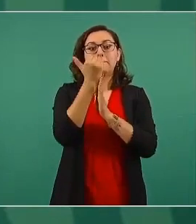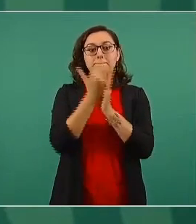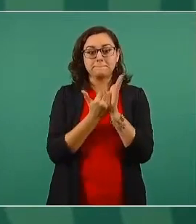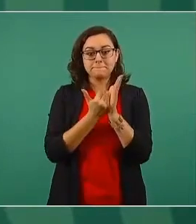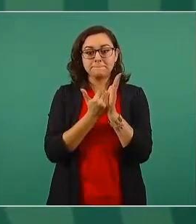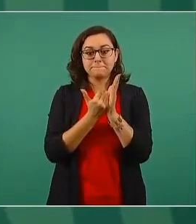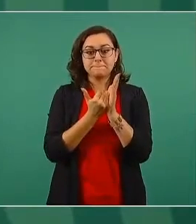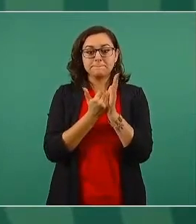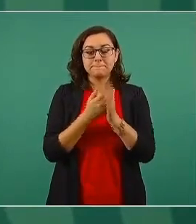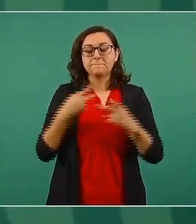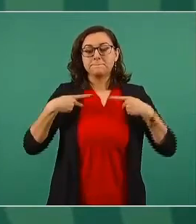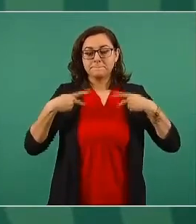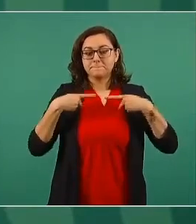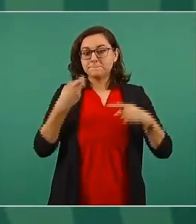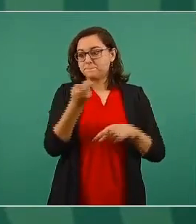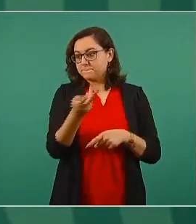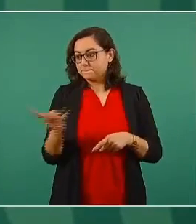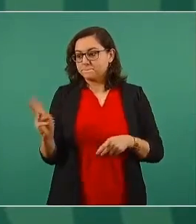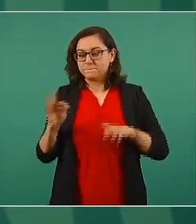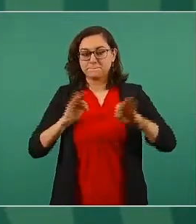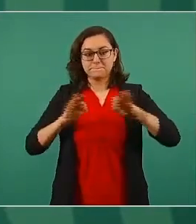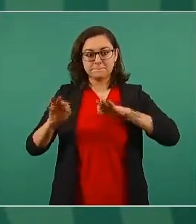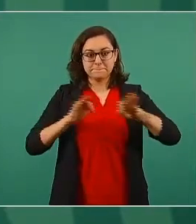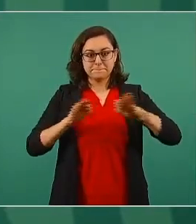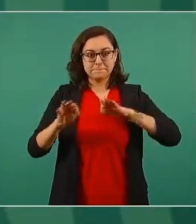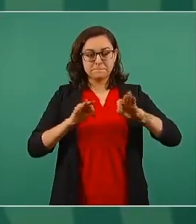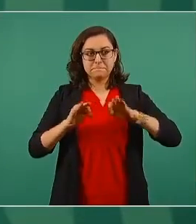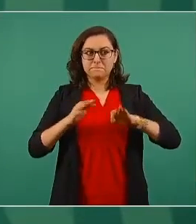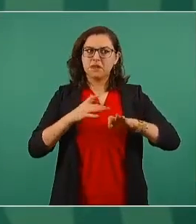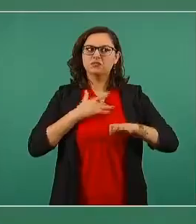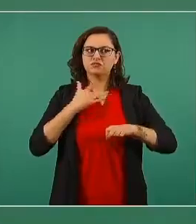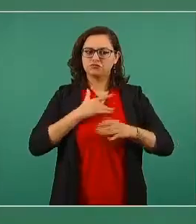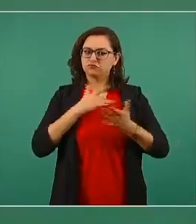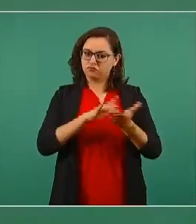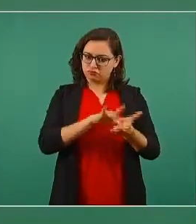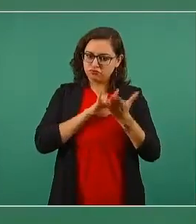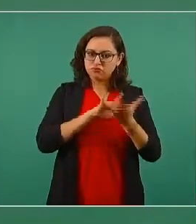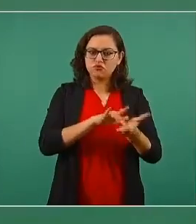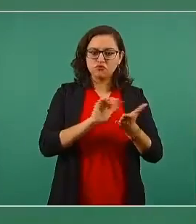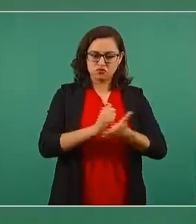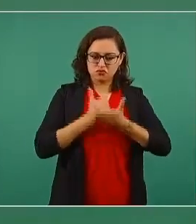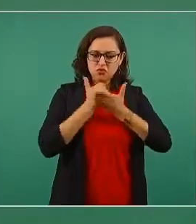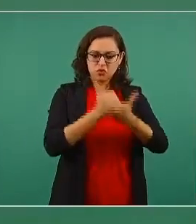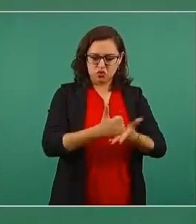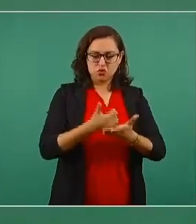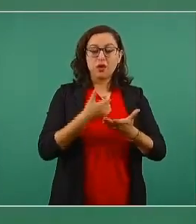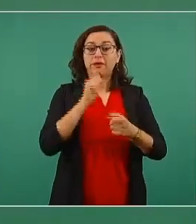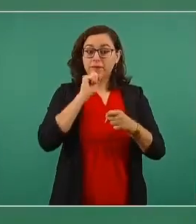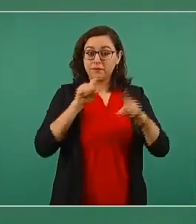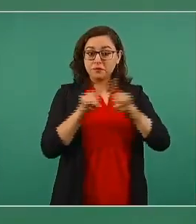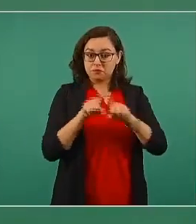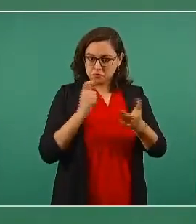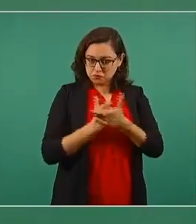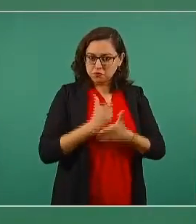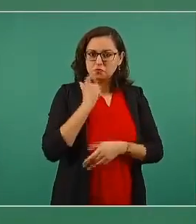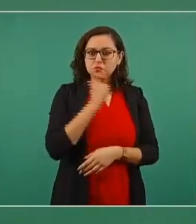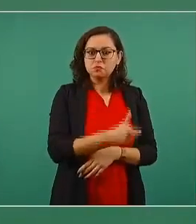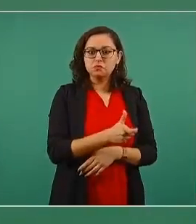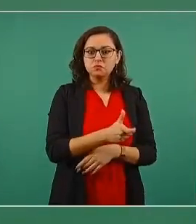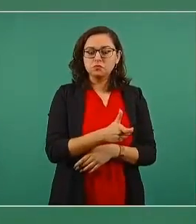Hicieron compromiso los trabajadores para mantener su fuente de trabajo, aportaron ellos,